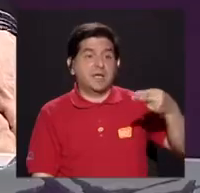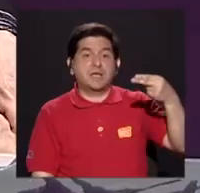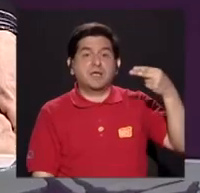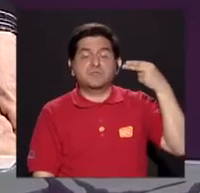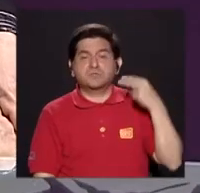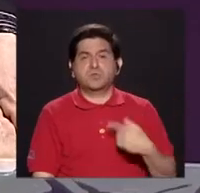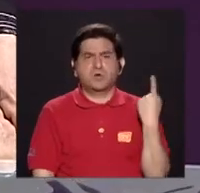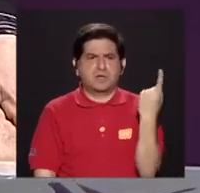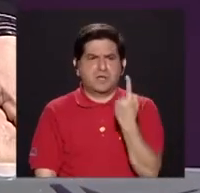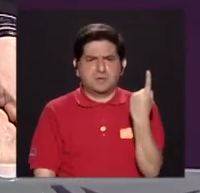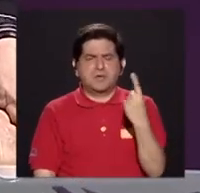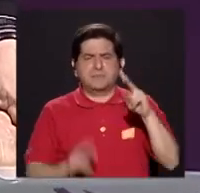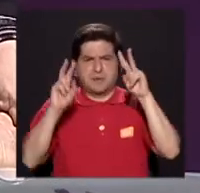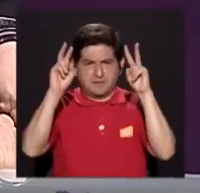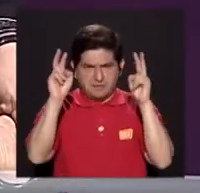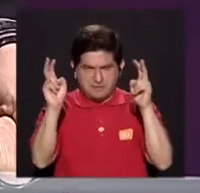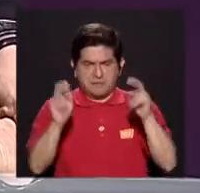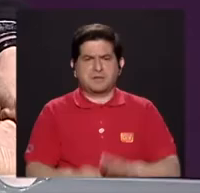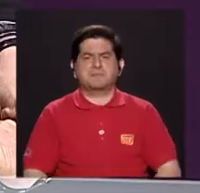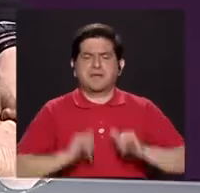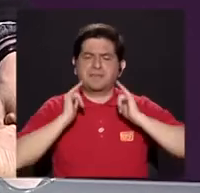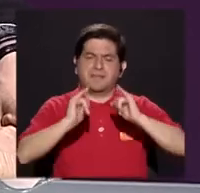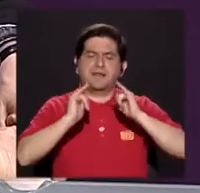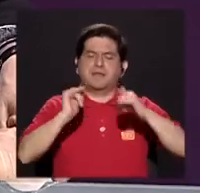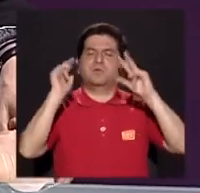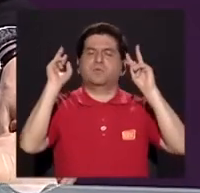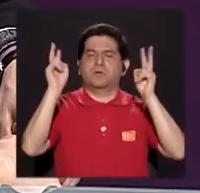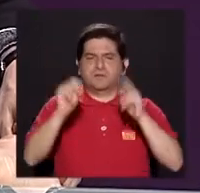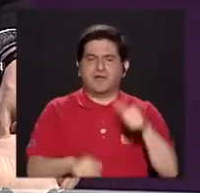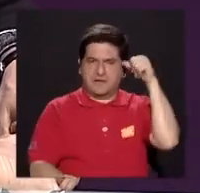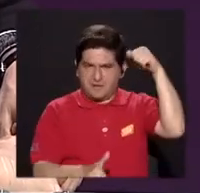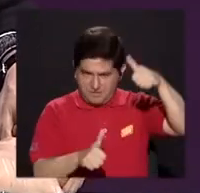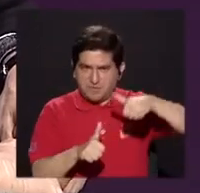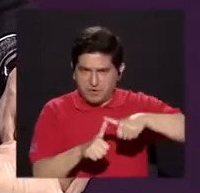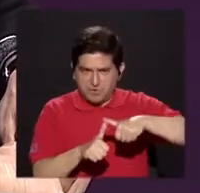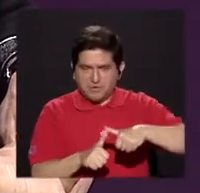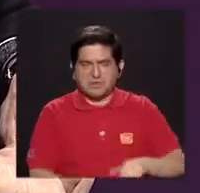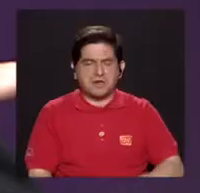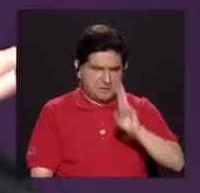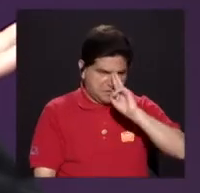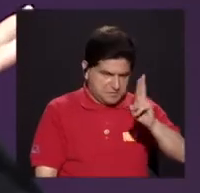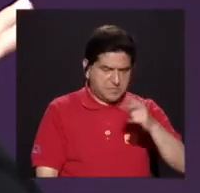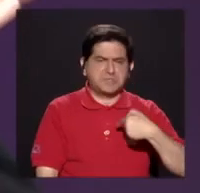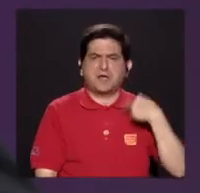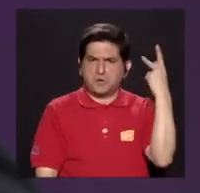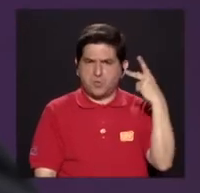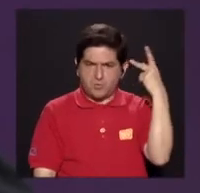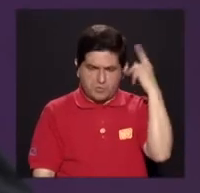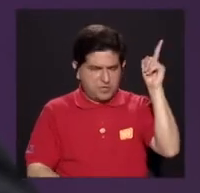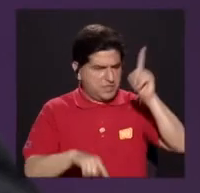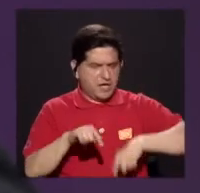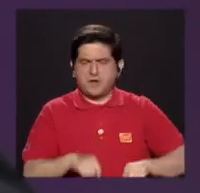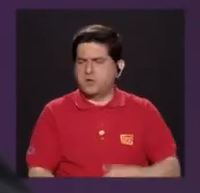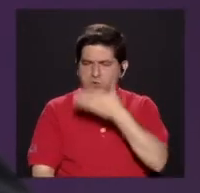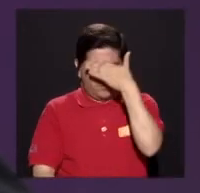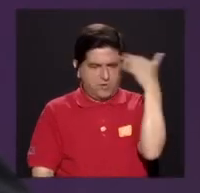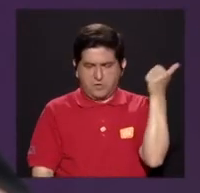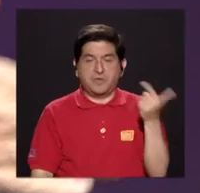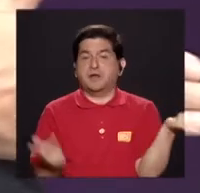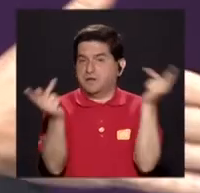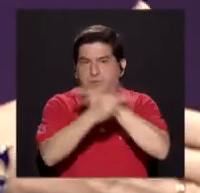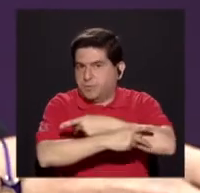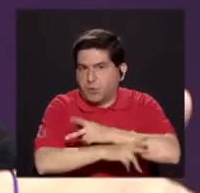históricamente abanderados con el tema de la igualdad, ¿sí? Porque hay que reconocérselos, ¿verdad? Uno en política no puede ser mezquino, porque es lo peor que le puede